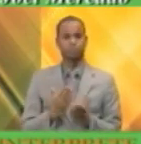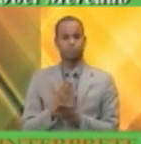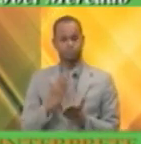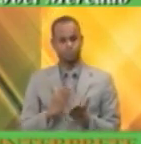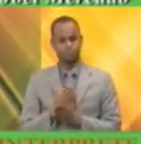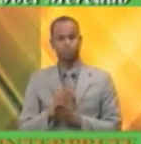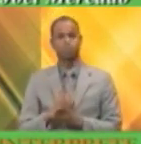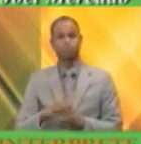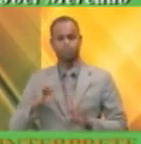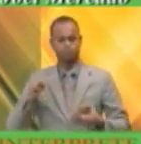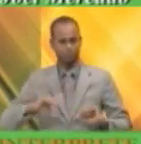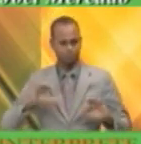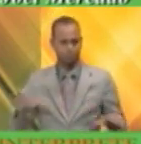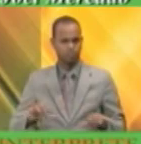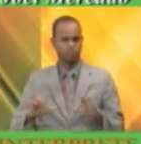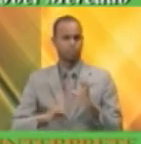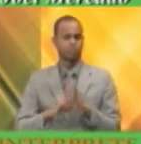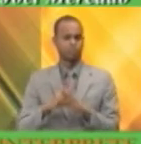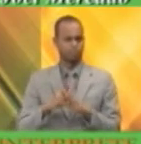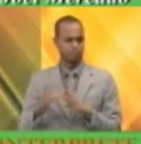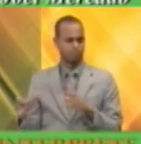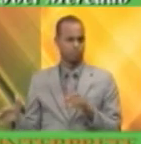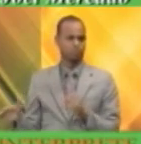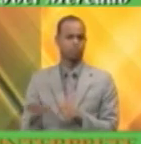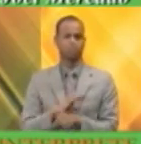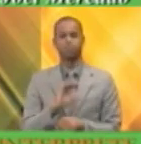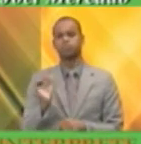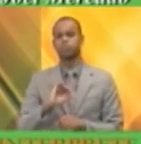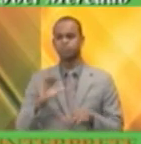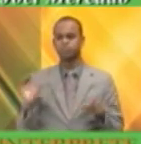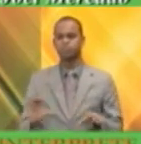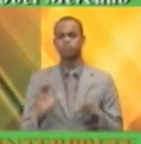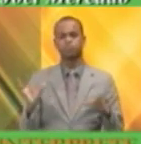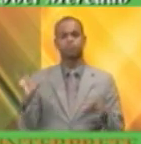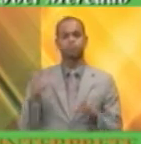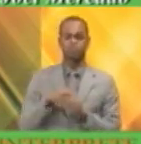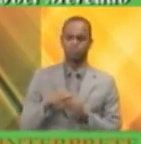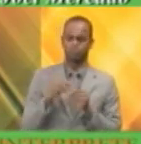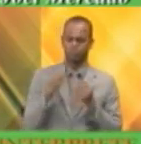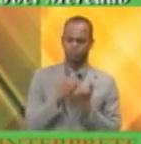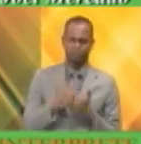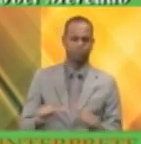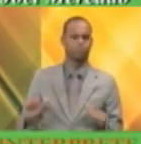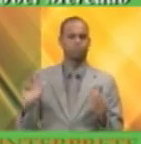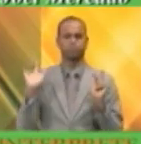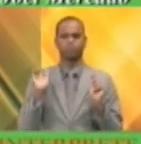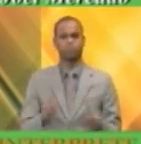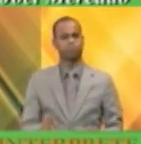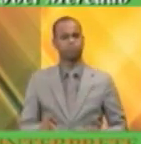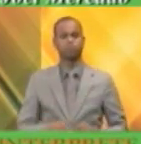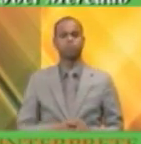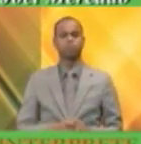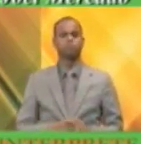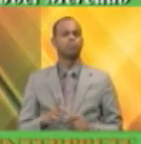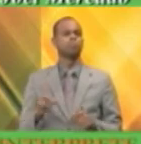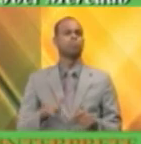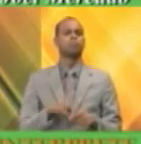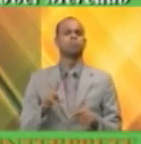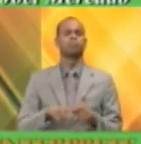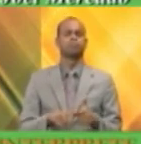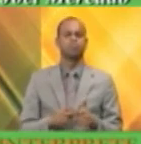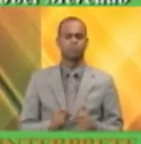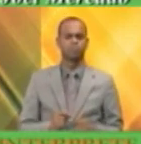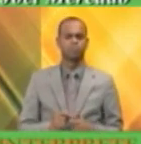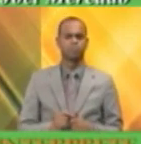que tiene derecho a desarrollarse plenamente como se desarrolla a plenitud cualquier ser humano. Entonces, ha